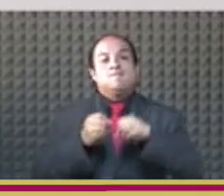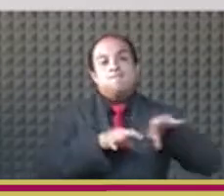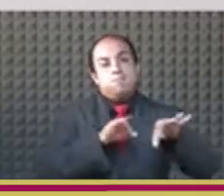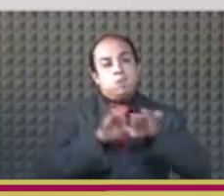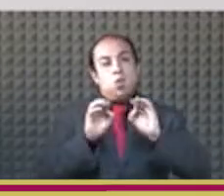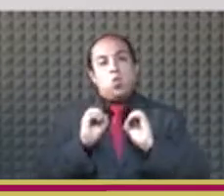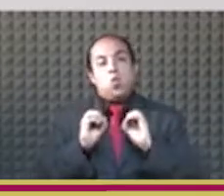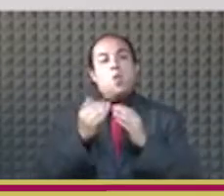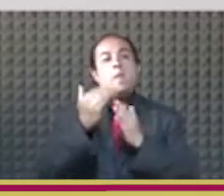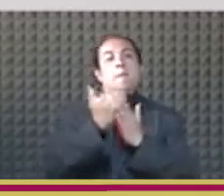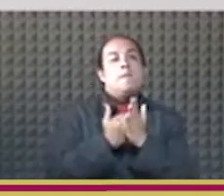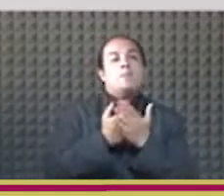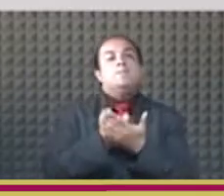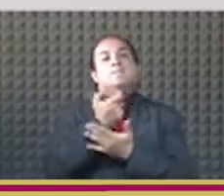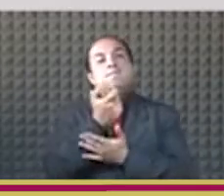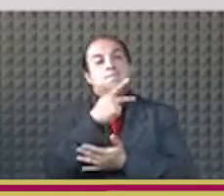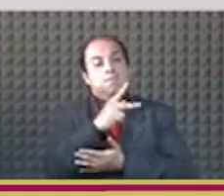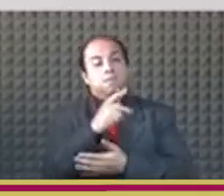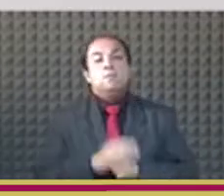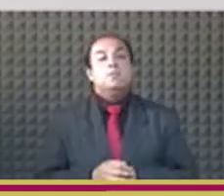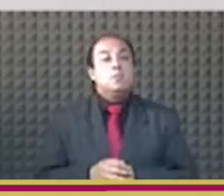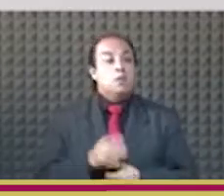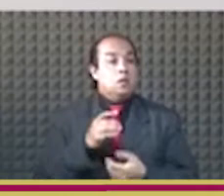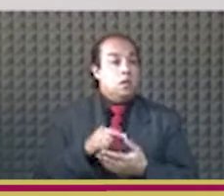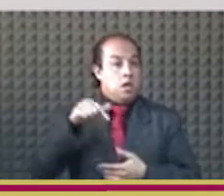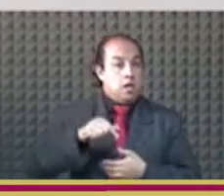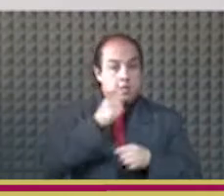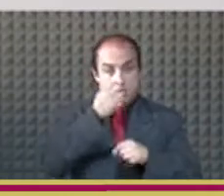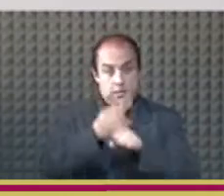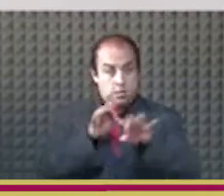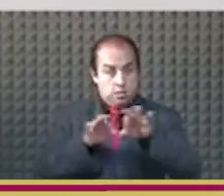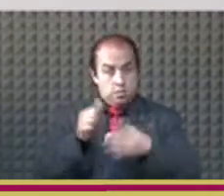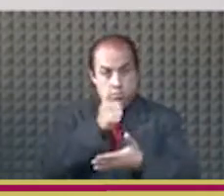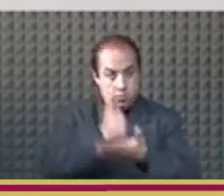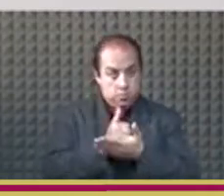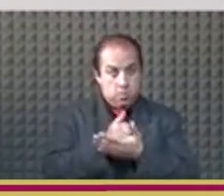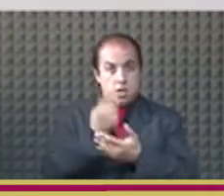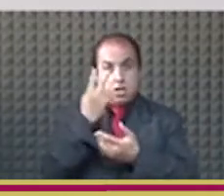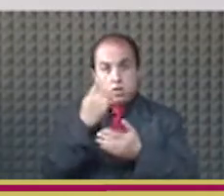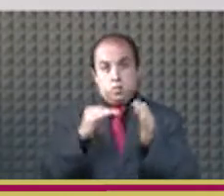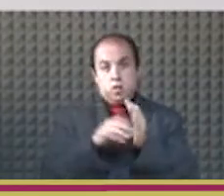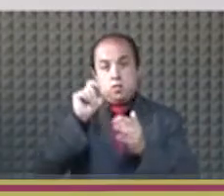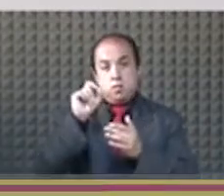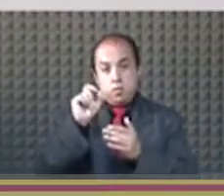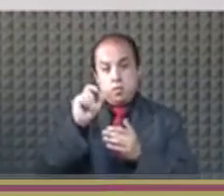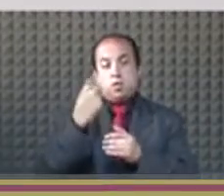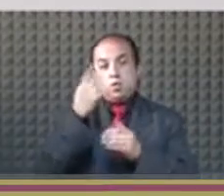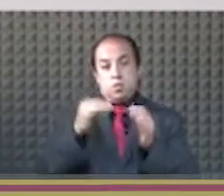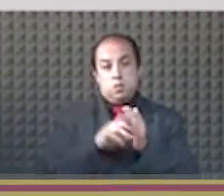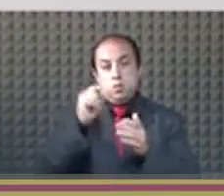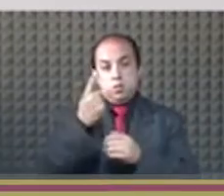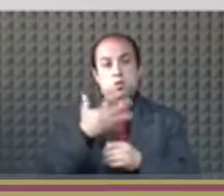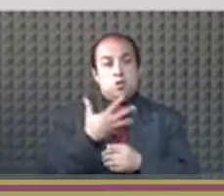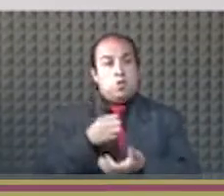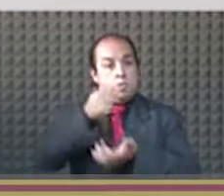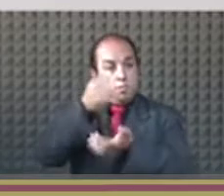vieron disminuidos sus ingresos. Tan solo en la Secretaría de Trabajo de la ciudad, durante 2020 y 2021, se tuvo